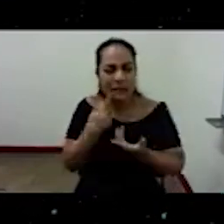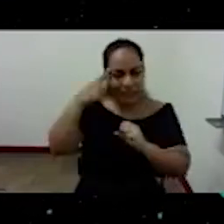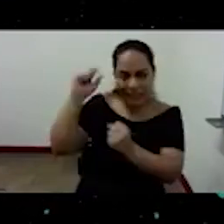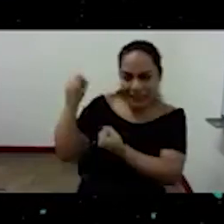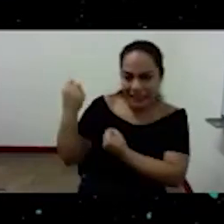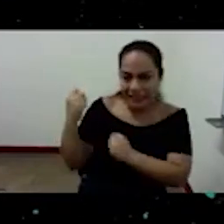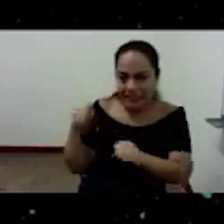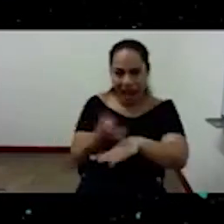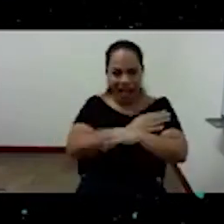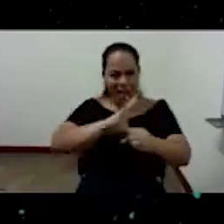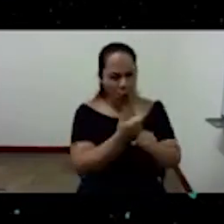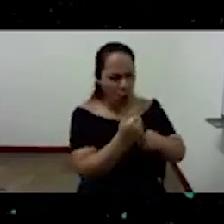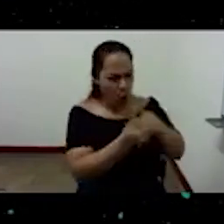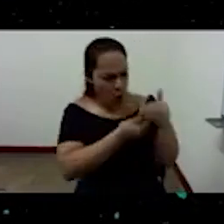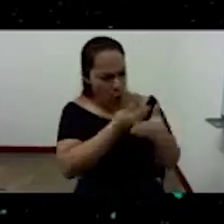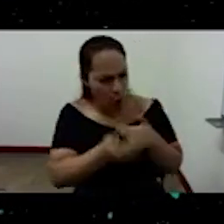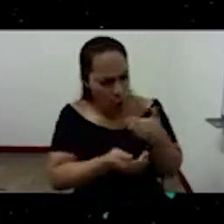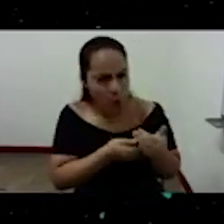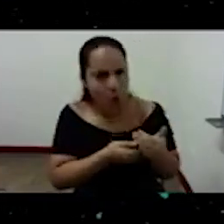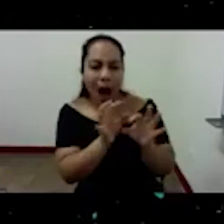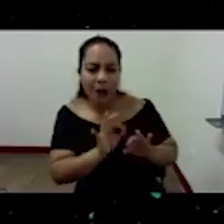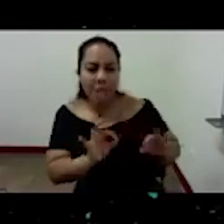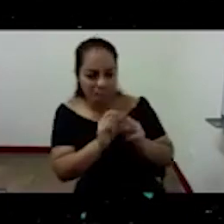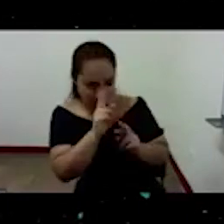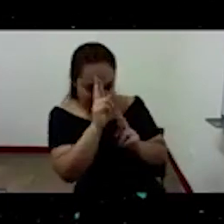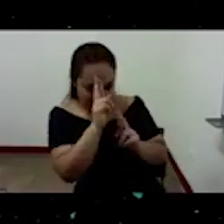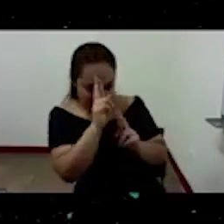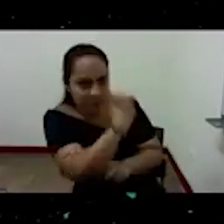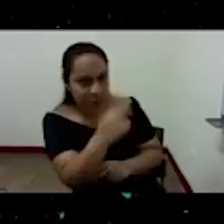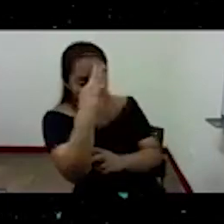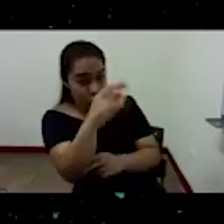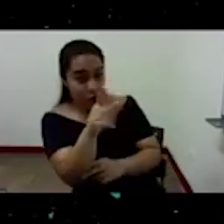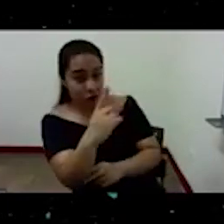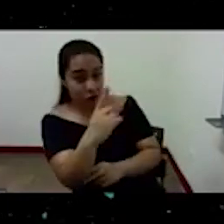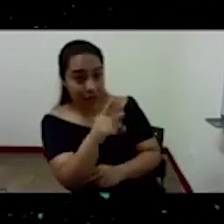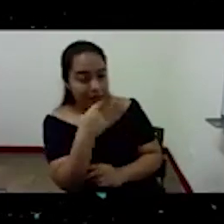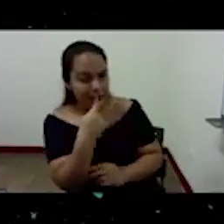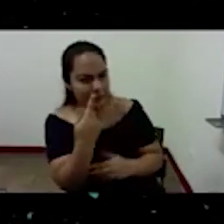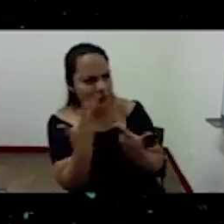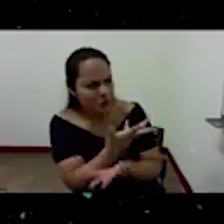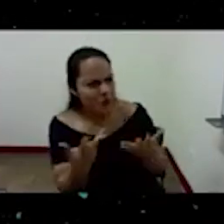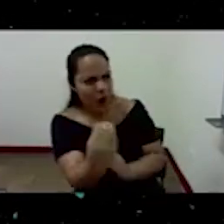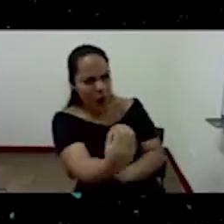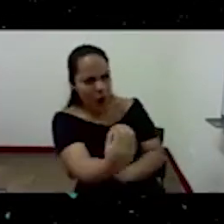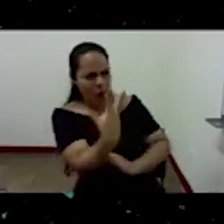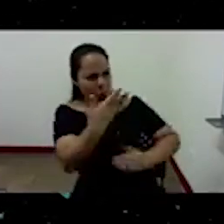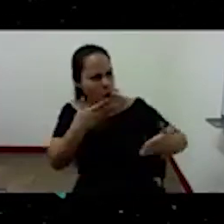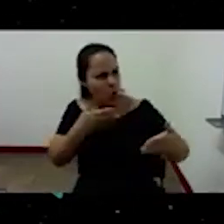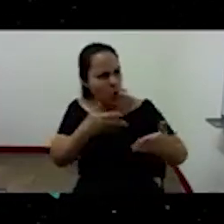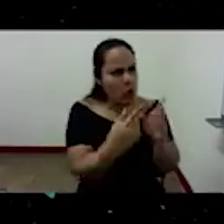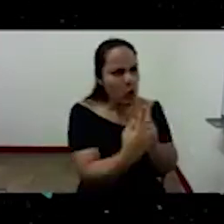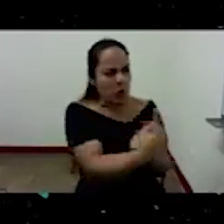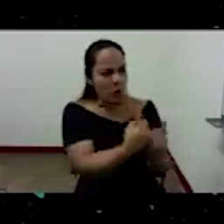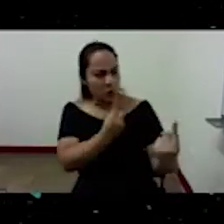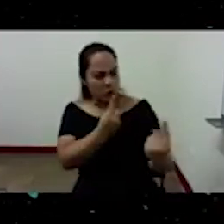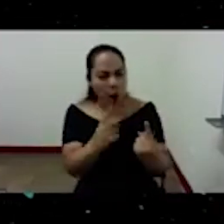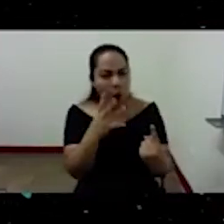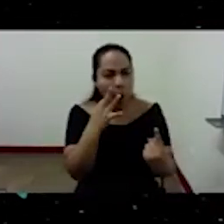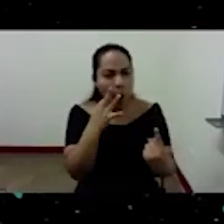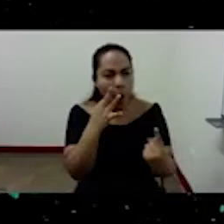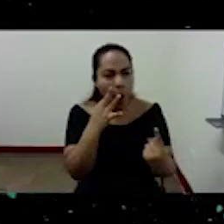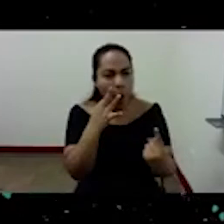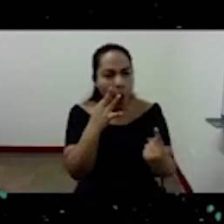anterior, reconocemos en Sócrates al adversario de Dioniso, el nuevo Orfeo que se levanta contra